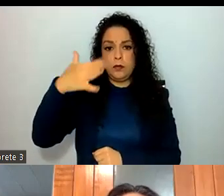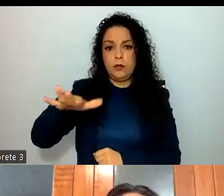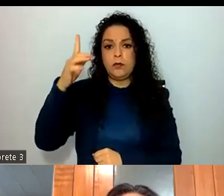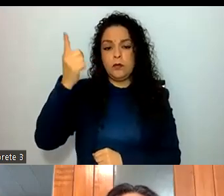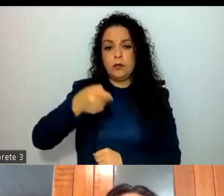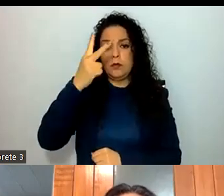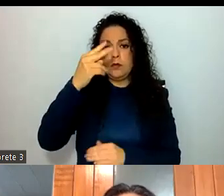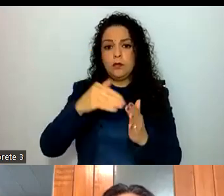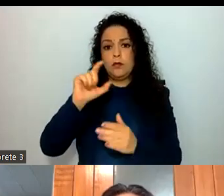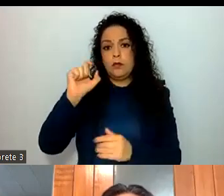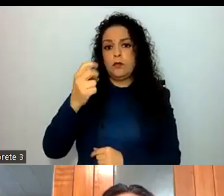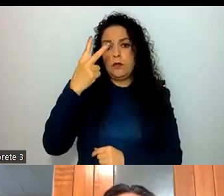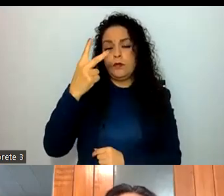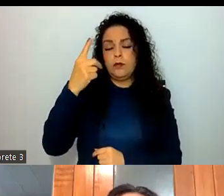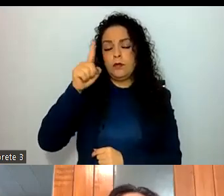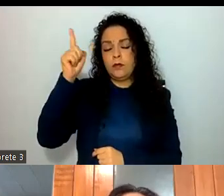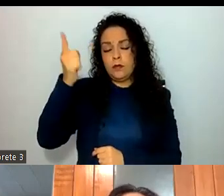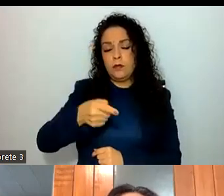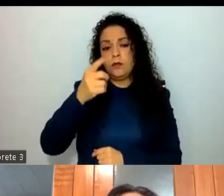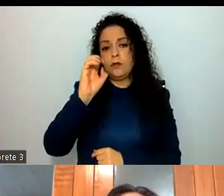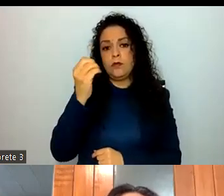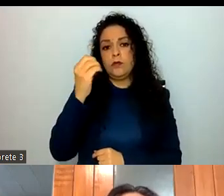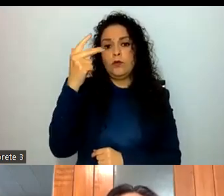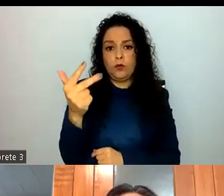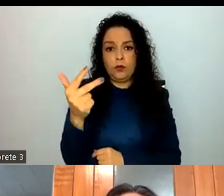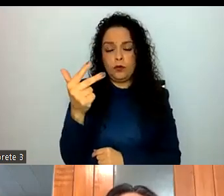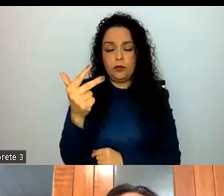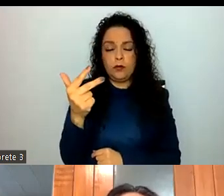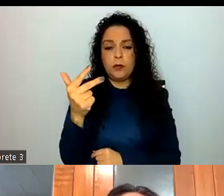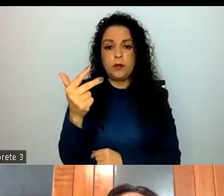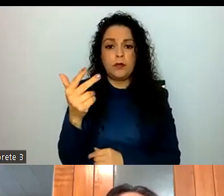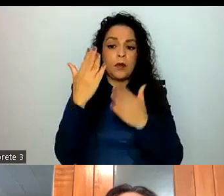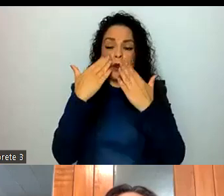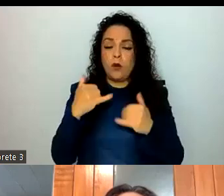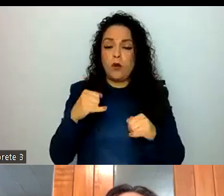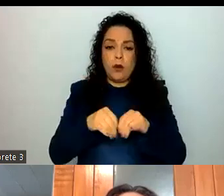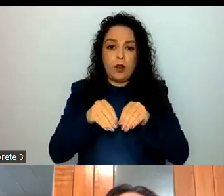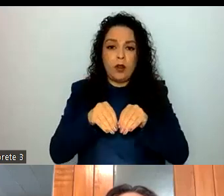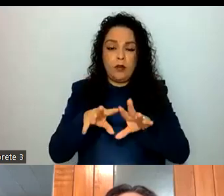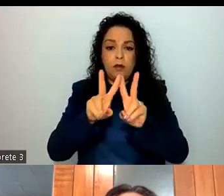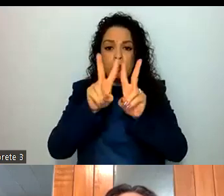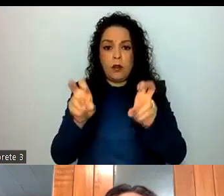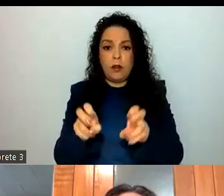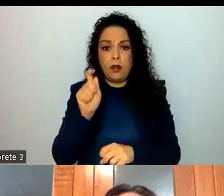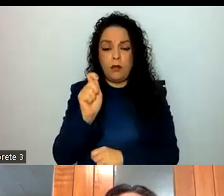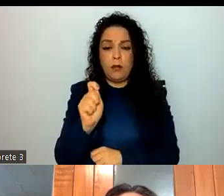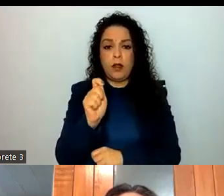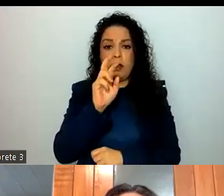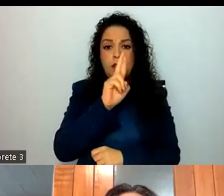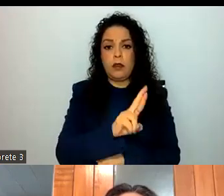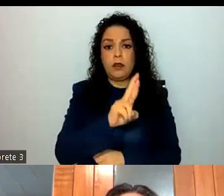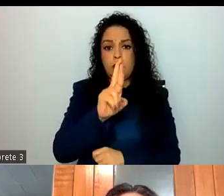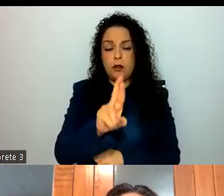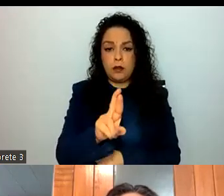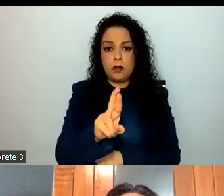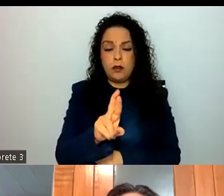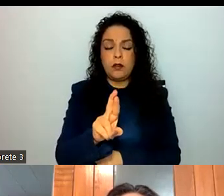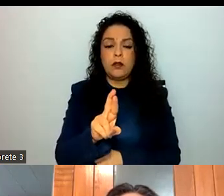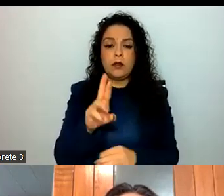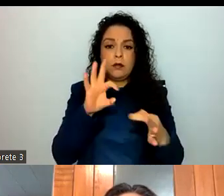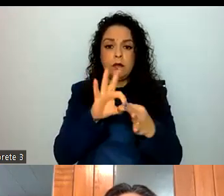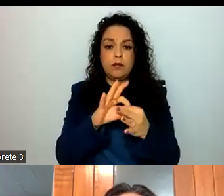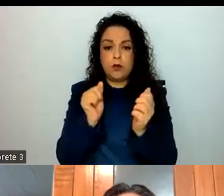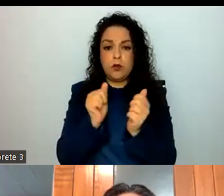CE-10-10-2022, diagonal 08. Primero, se declara en existencia de información en materia del recurso de revisión que permite realizar lo correspondiente a